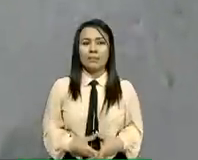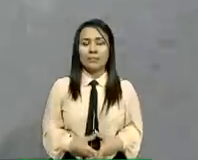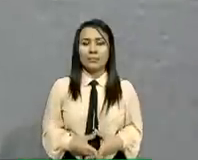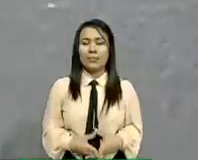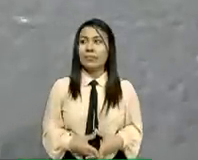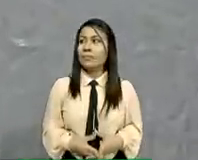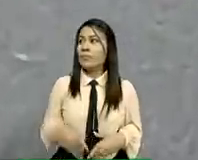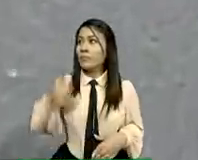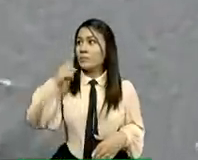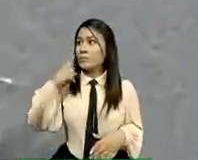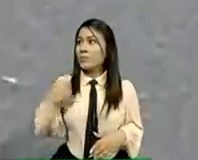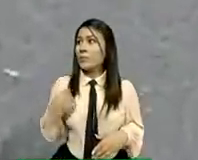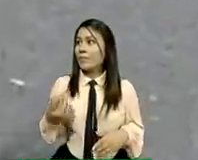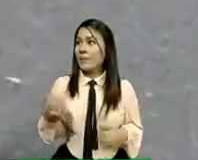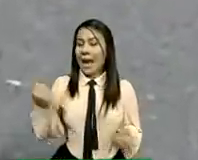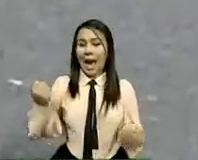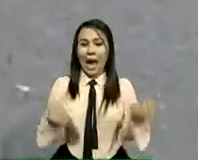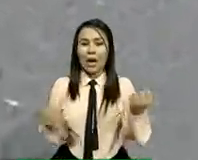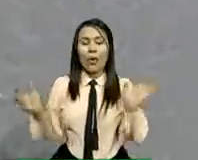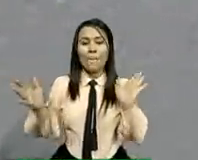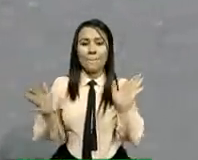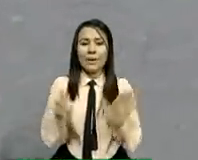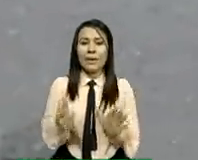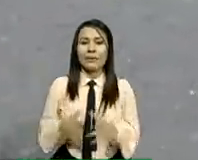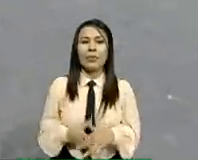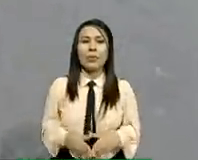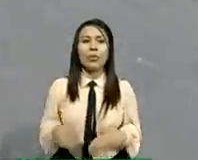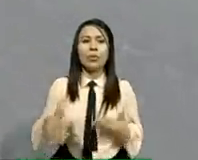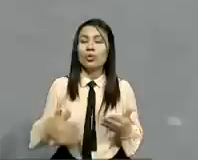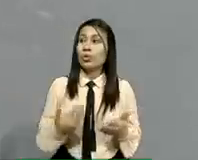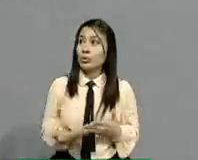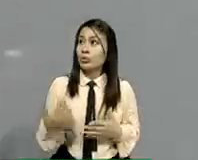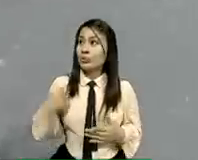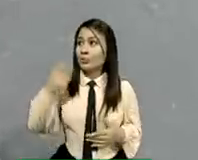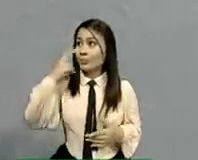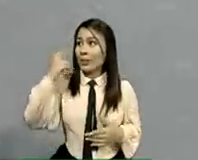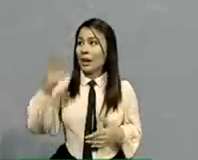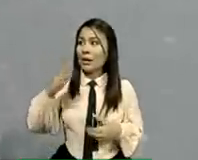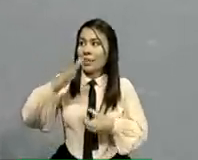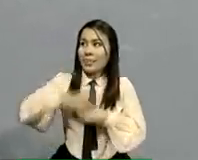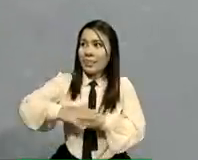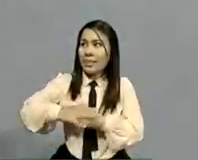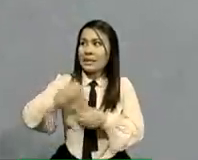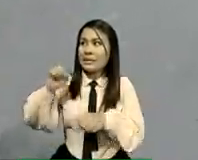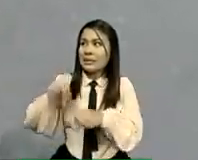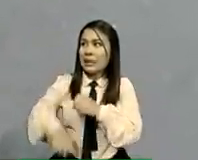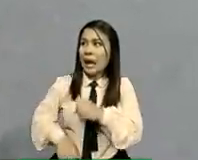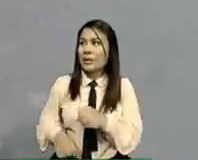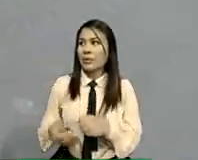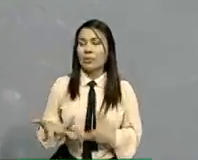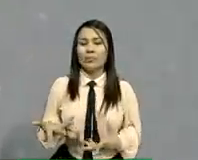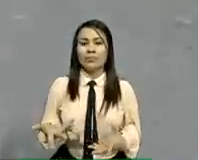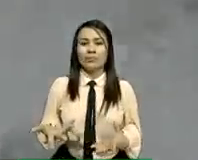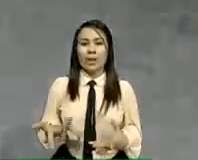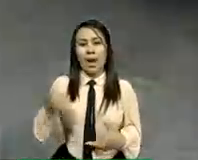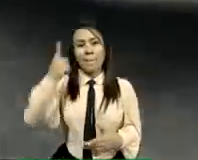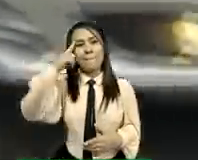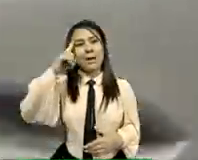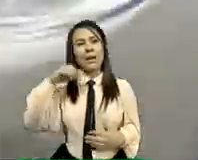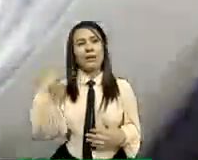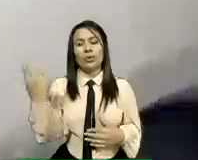furgones, camiones pequeños, cuyo peso también estaría aportando para dañar o para